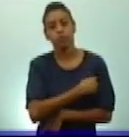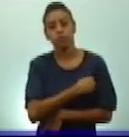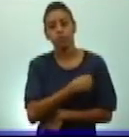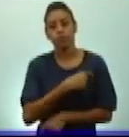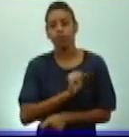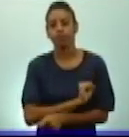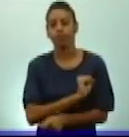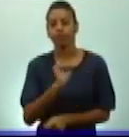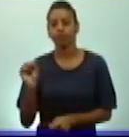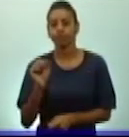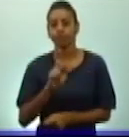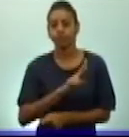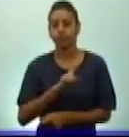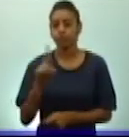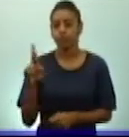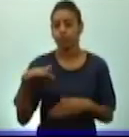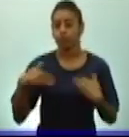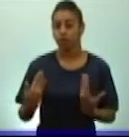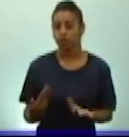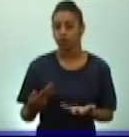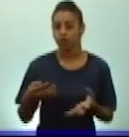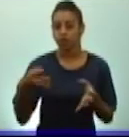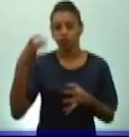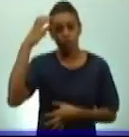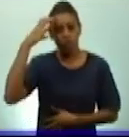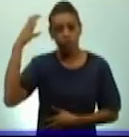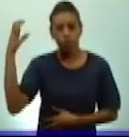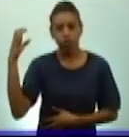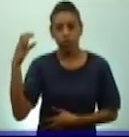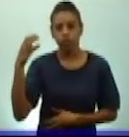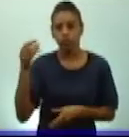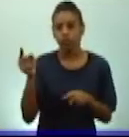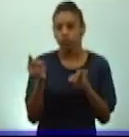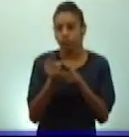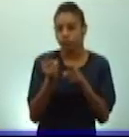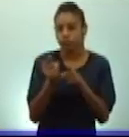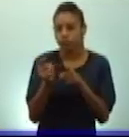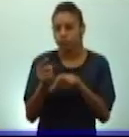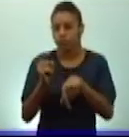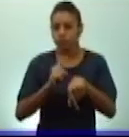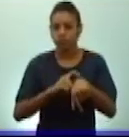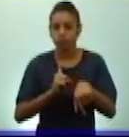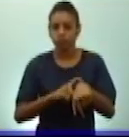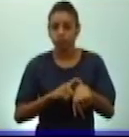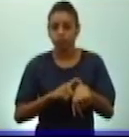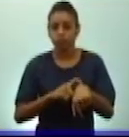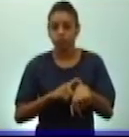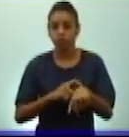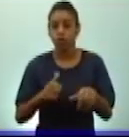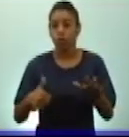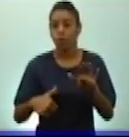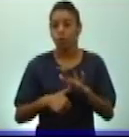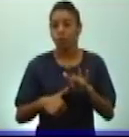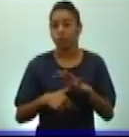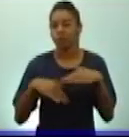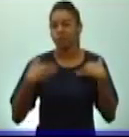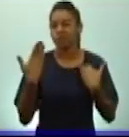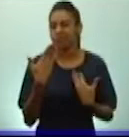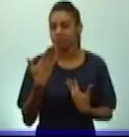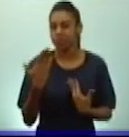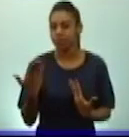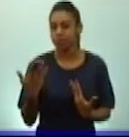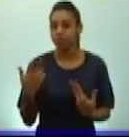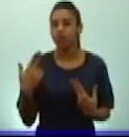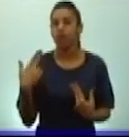la revolución se crea un gobierno provisional donde fue designado como presidente de la República el